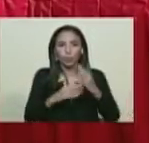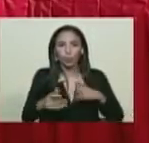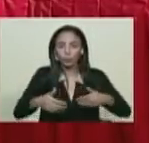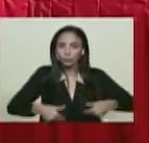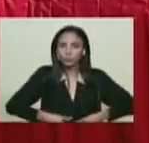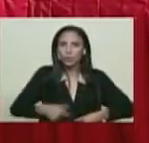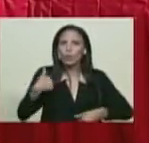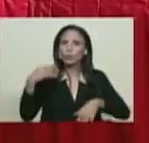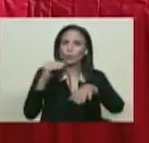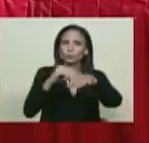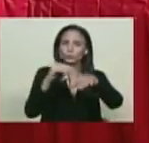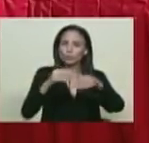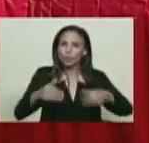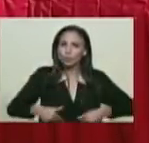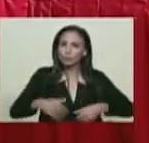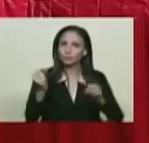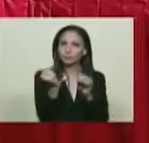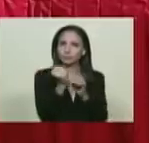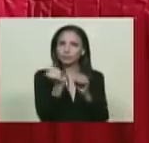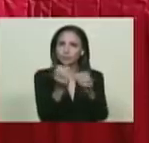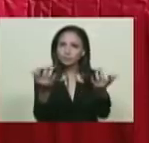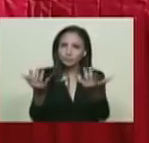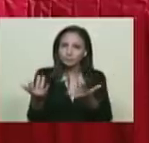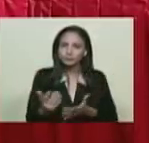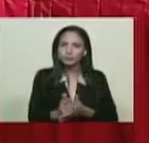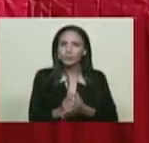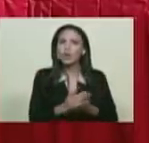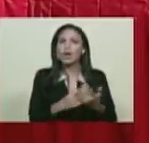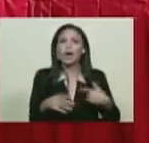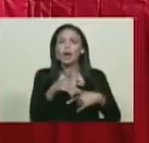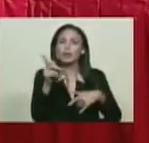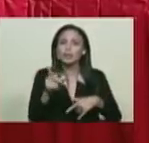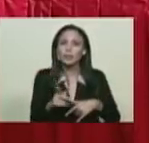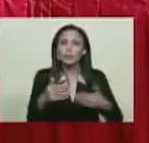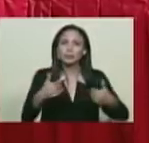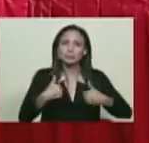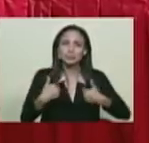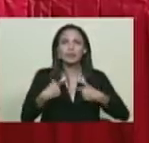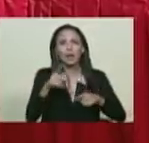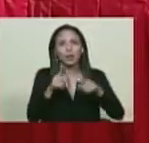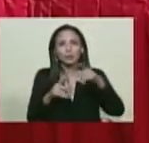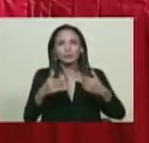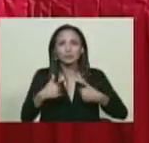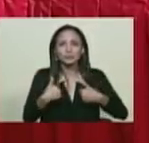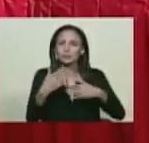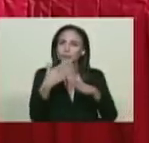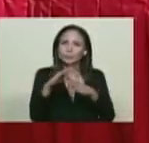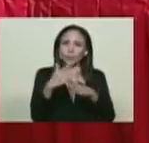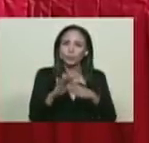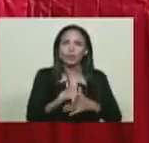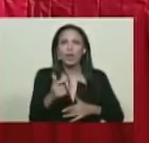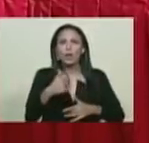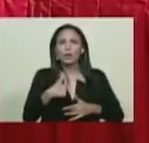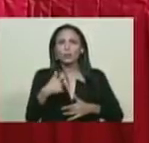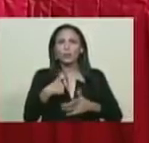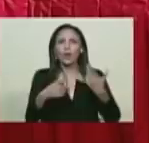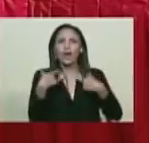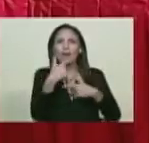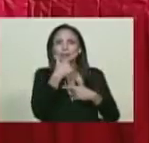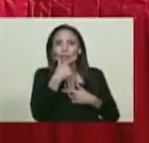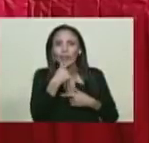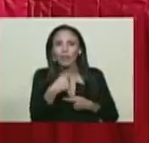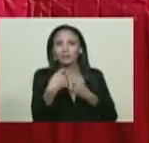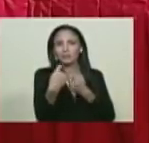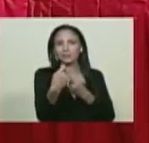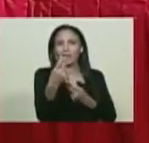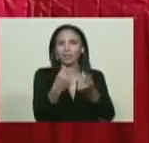yo los estoy llamando al esfuerzo, al trabajo, inclusive al sacrificio. Yo no los estoy llamando a la papa pelada, no.